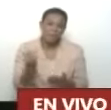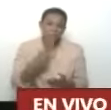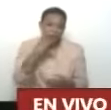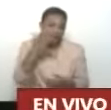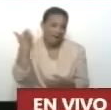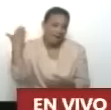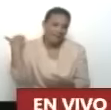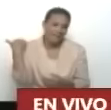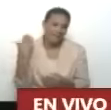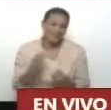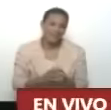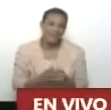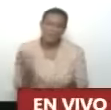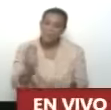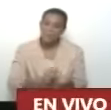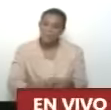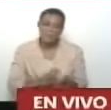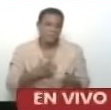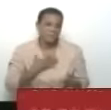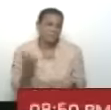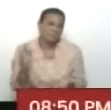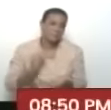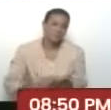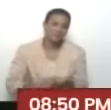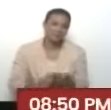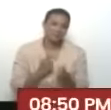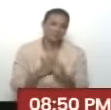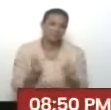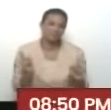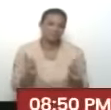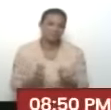que ayer, mucho más.